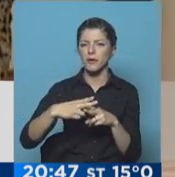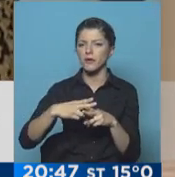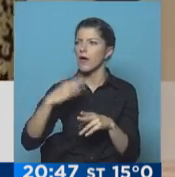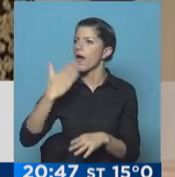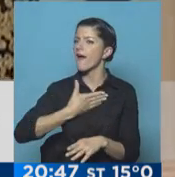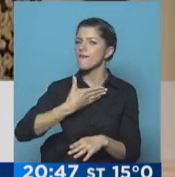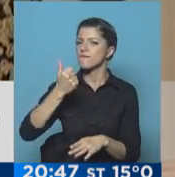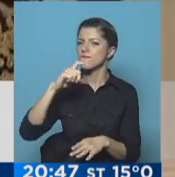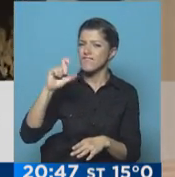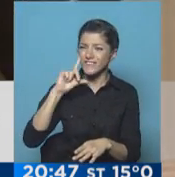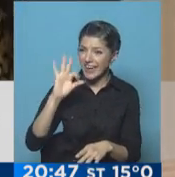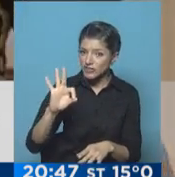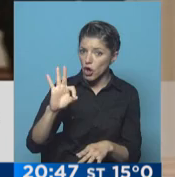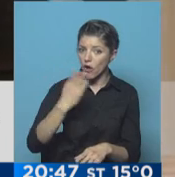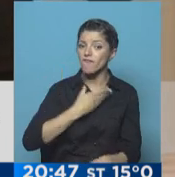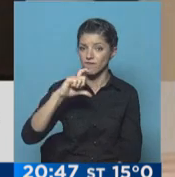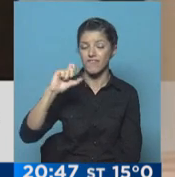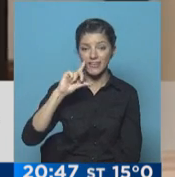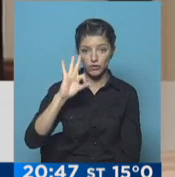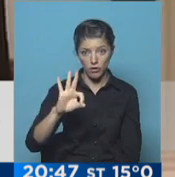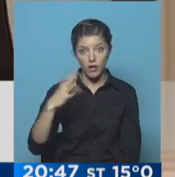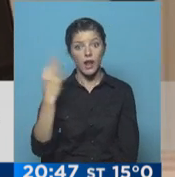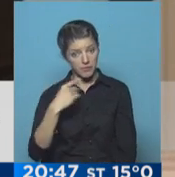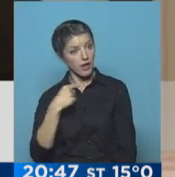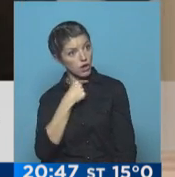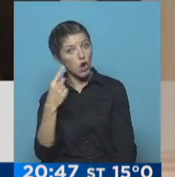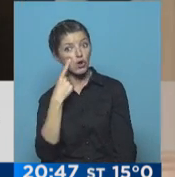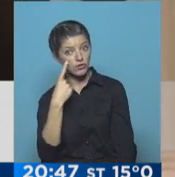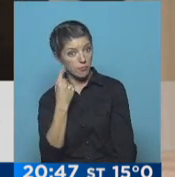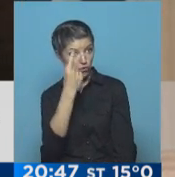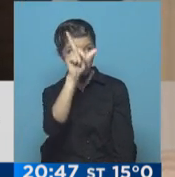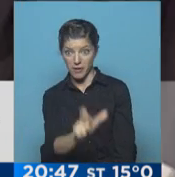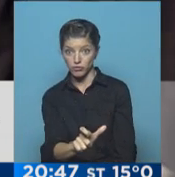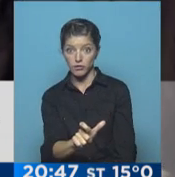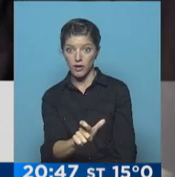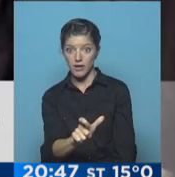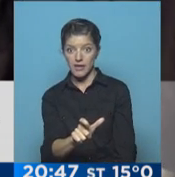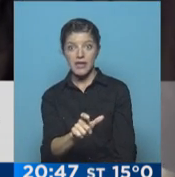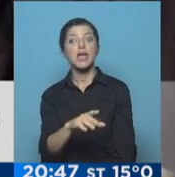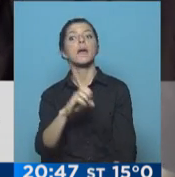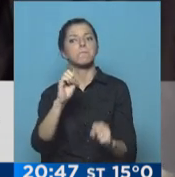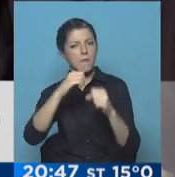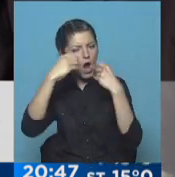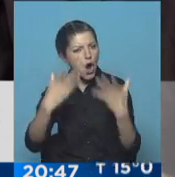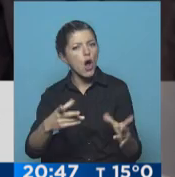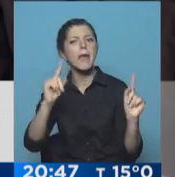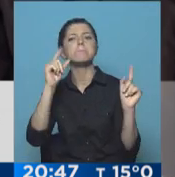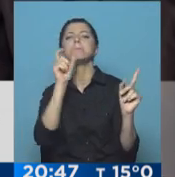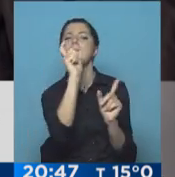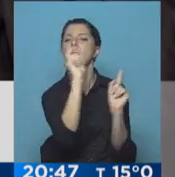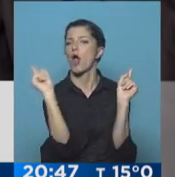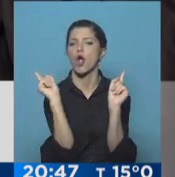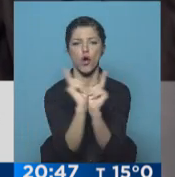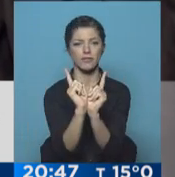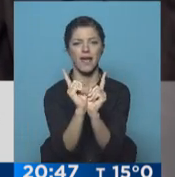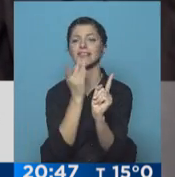Facio. Facio, que la verdad que lo quiero conocer porque es la persona que mejor ha definido en pocas palabras